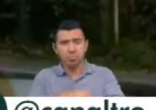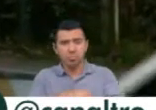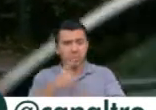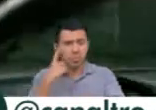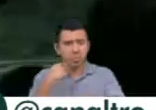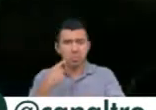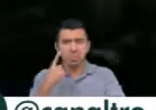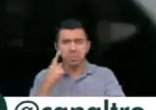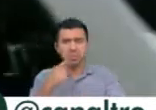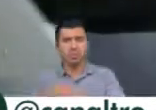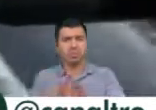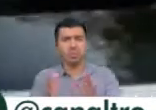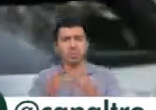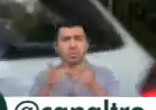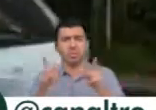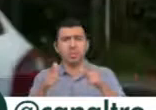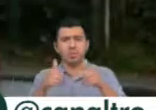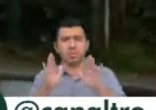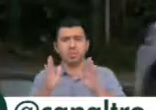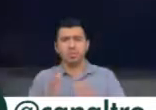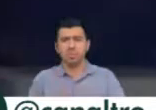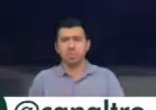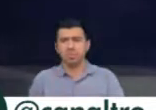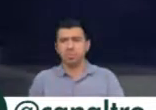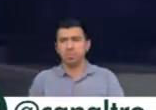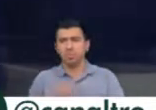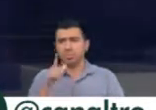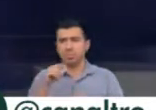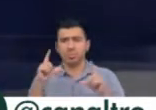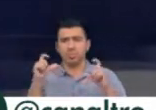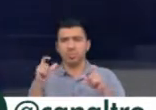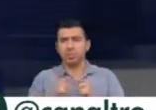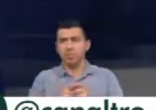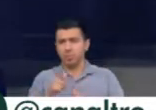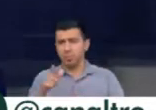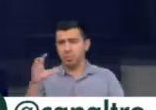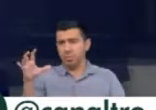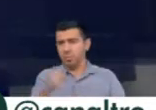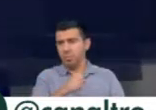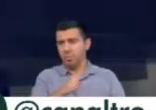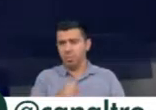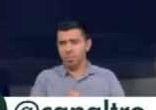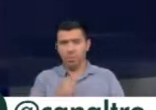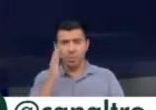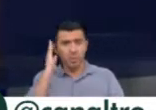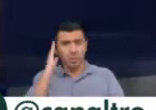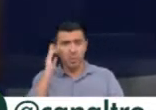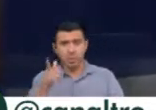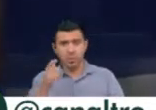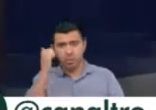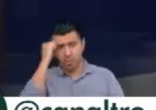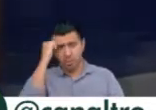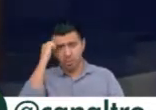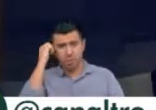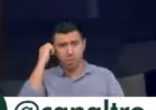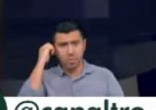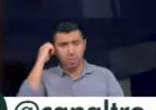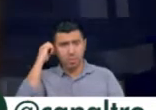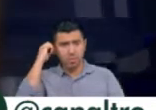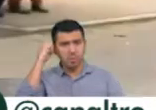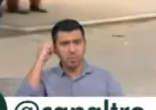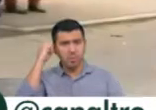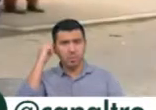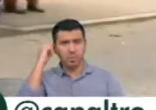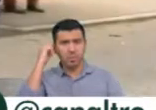fue el motivo que incentivó a que presuntamente este joven le robara el celular a un docente, que en defensa, al ver que se le llevaban